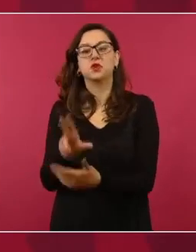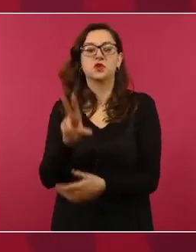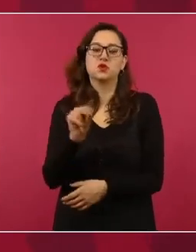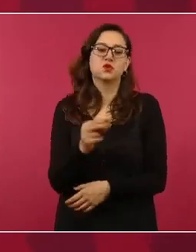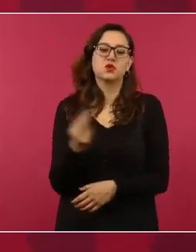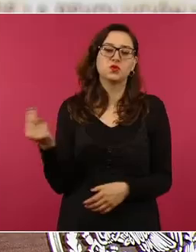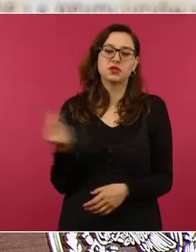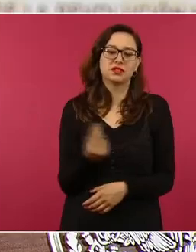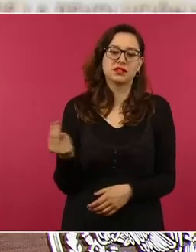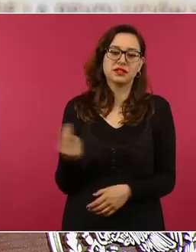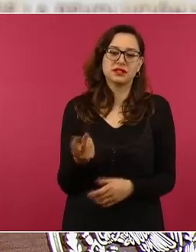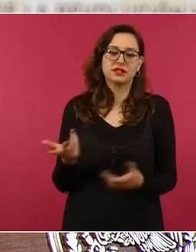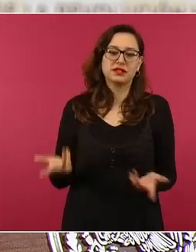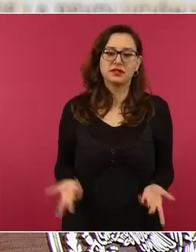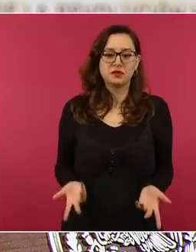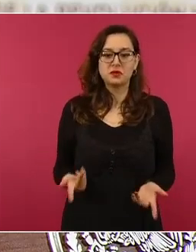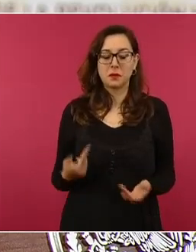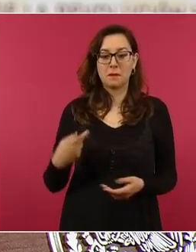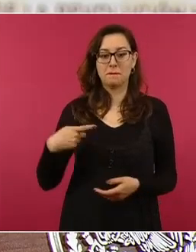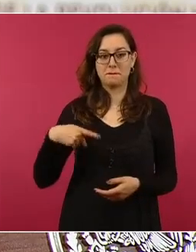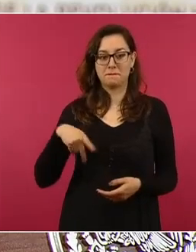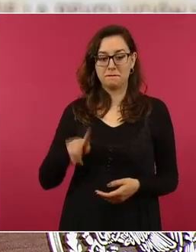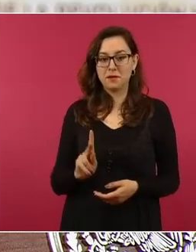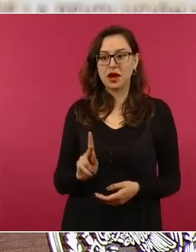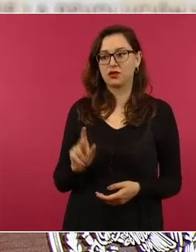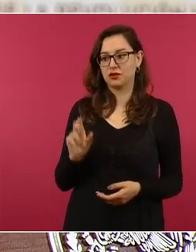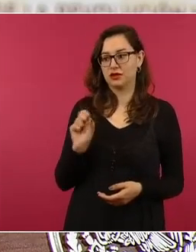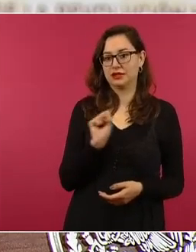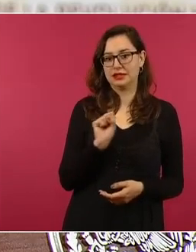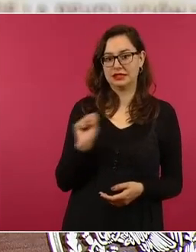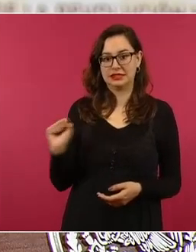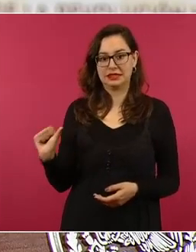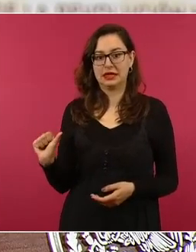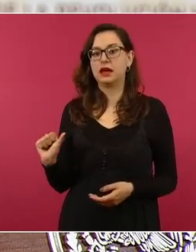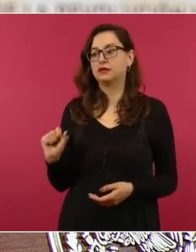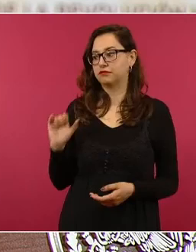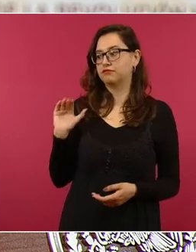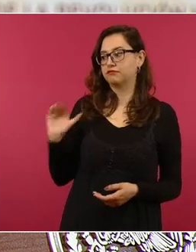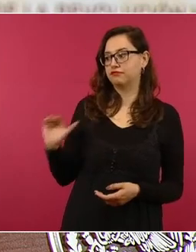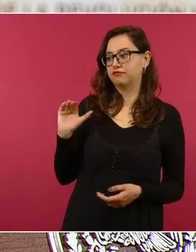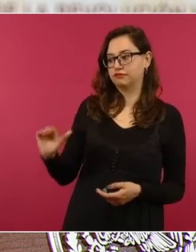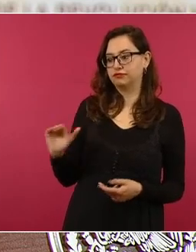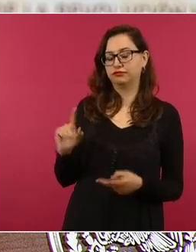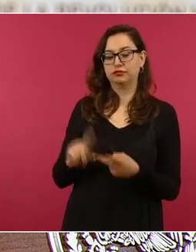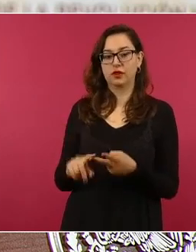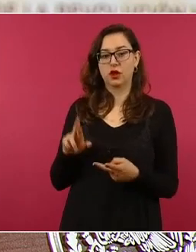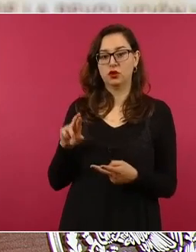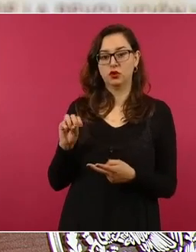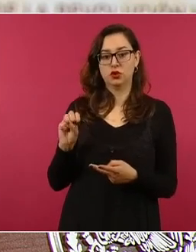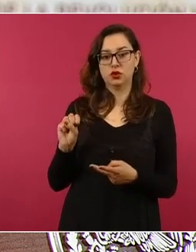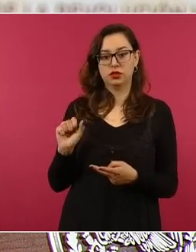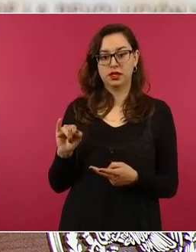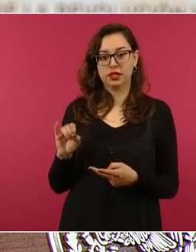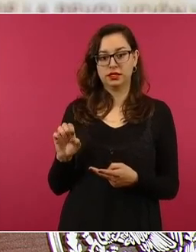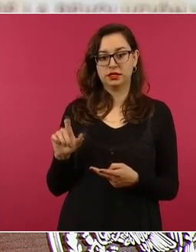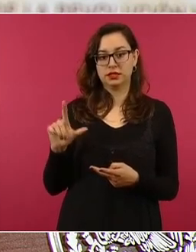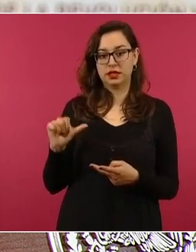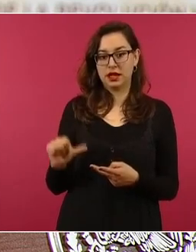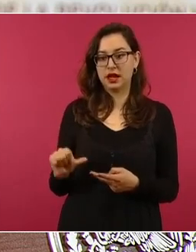pedimos apoyo a la Secretaría de Seguridad Pública, a Rosa Isela,